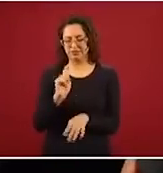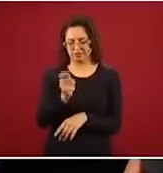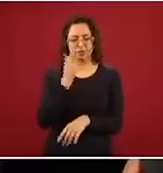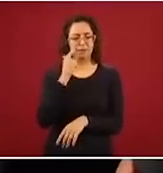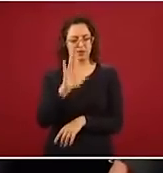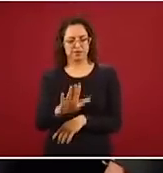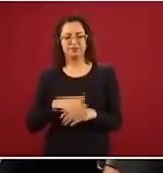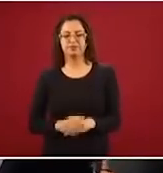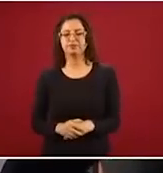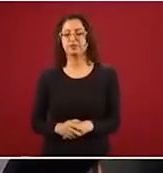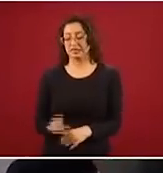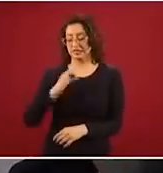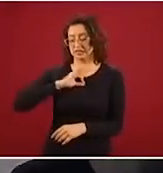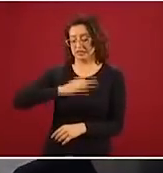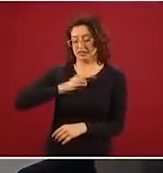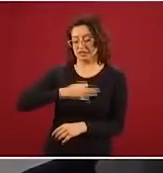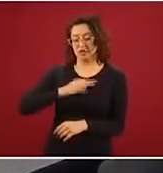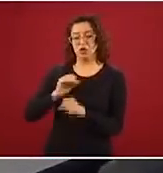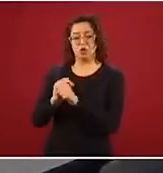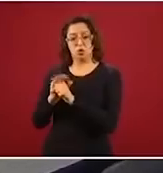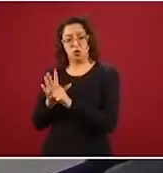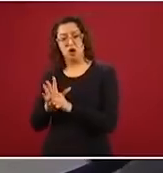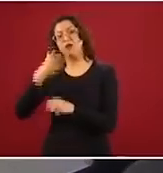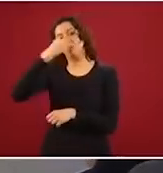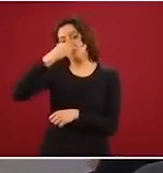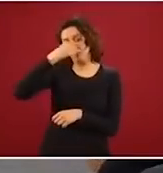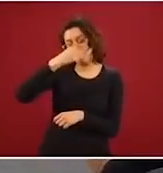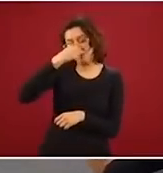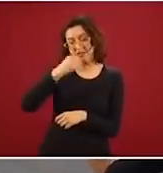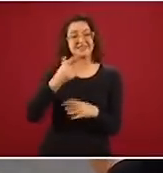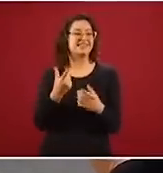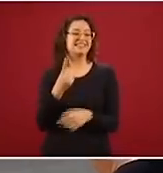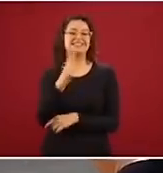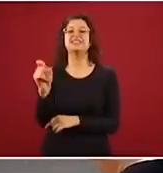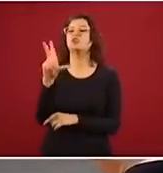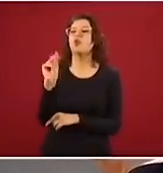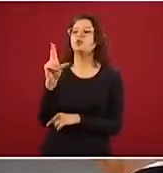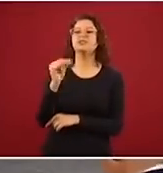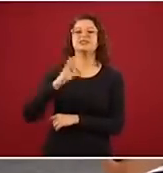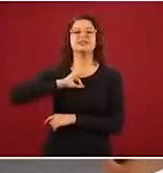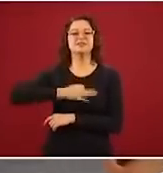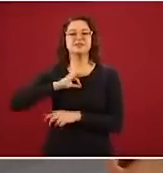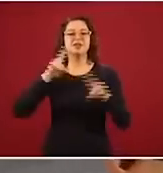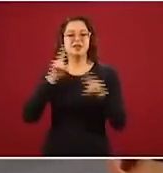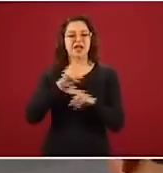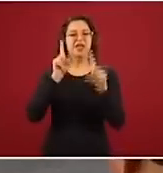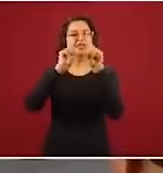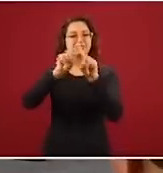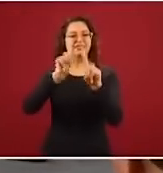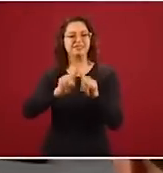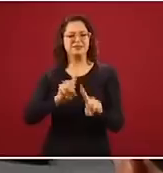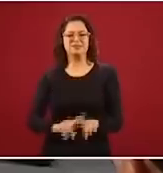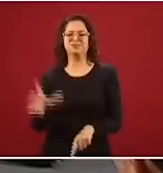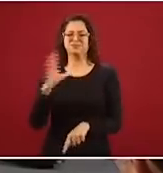coronavirus, igual que ocurre con la influenza, igual que ocurre con más de 180 virus respiratorios que